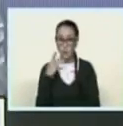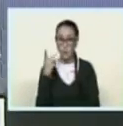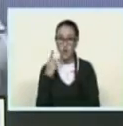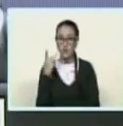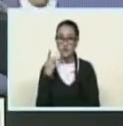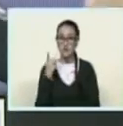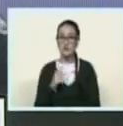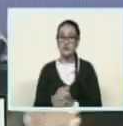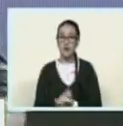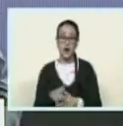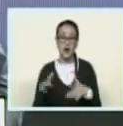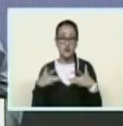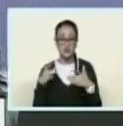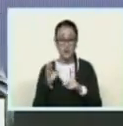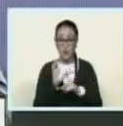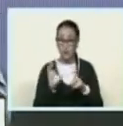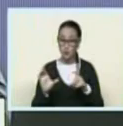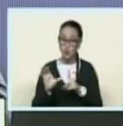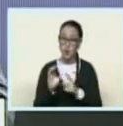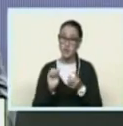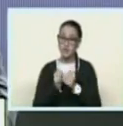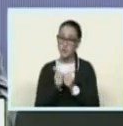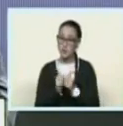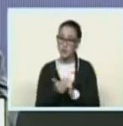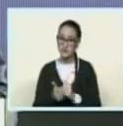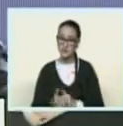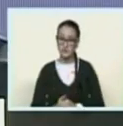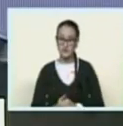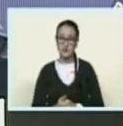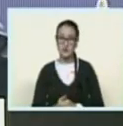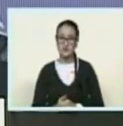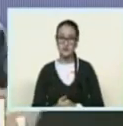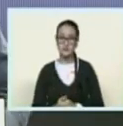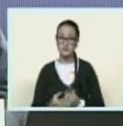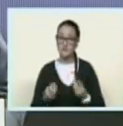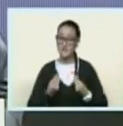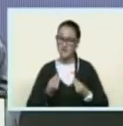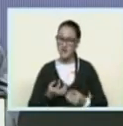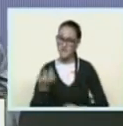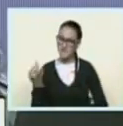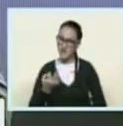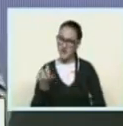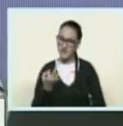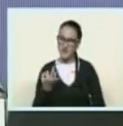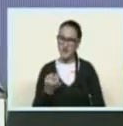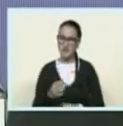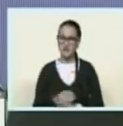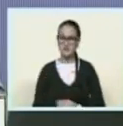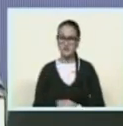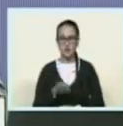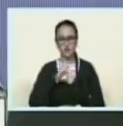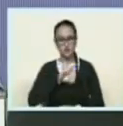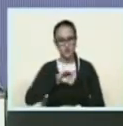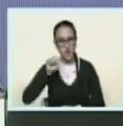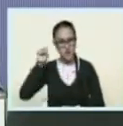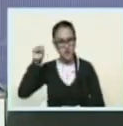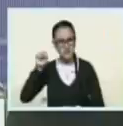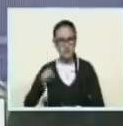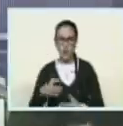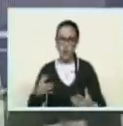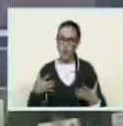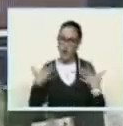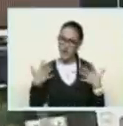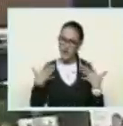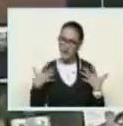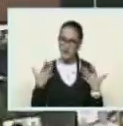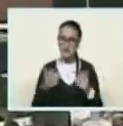política, para la actividad cultural y deportiva, donde vivamos de verdad. Vivamos en socialismo, vivamos con